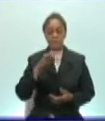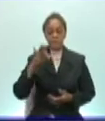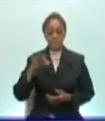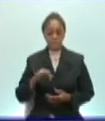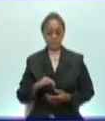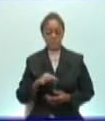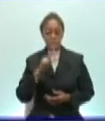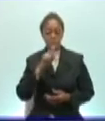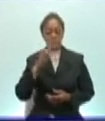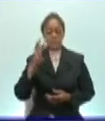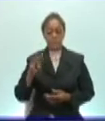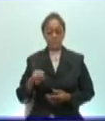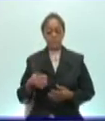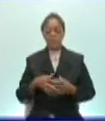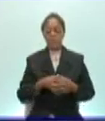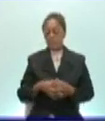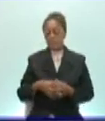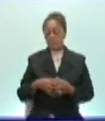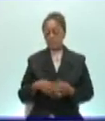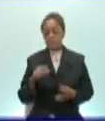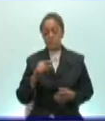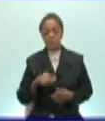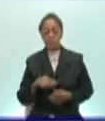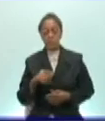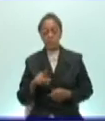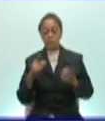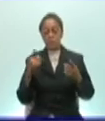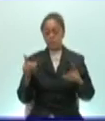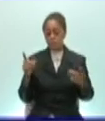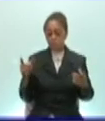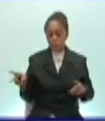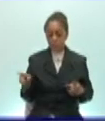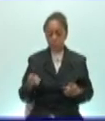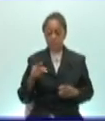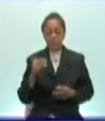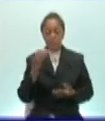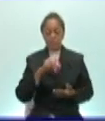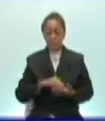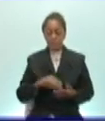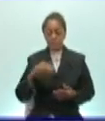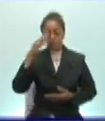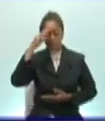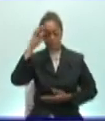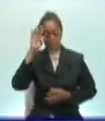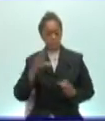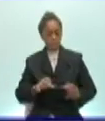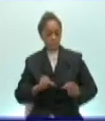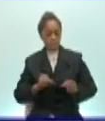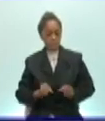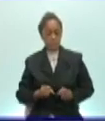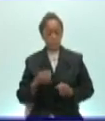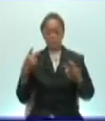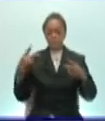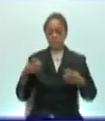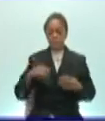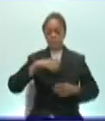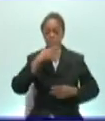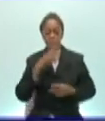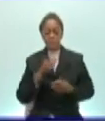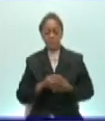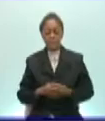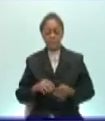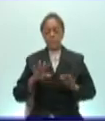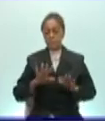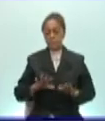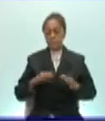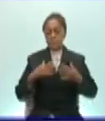y Estados Unidos decidió aplicar una política específica hacia Cuba para el objetivo de obtener a Cuba, la política de la fruta madura, espera